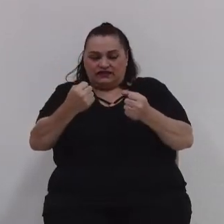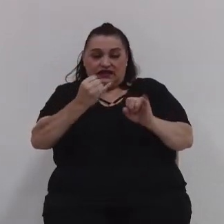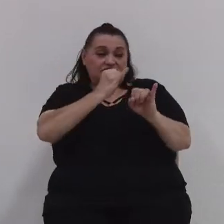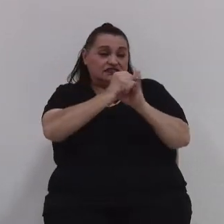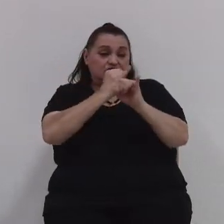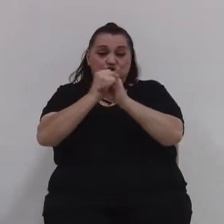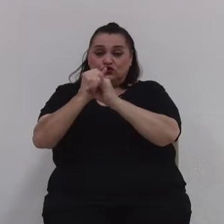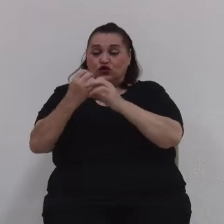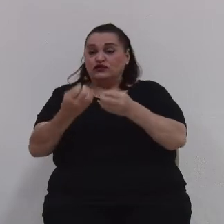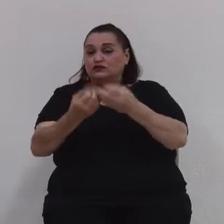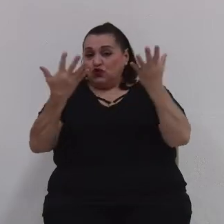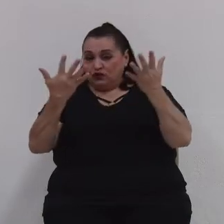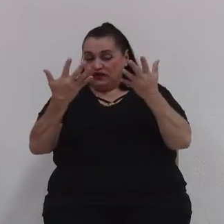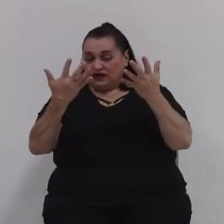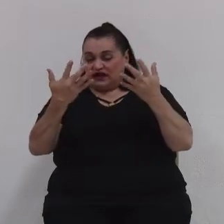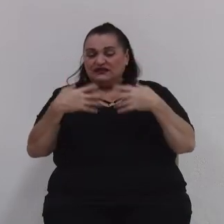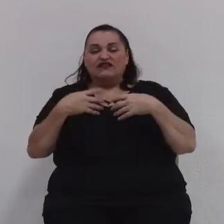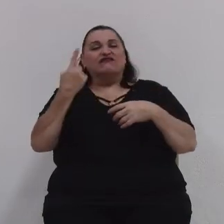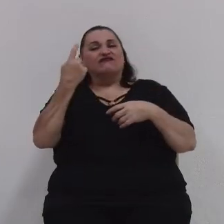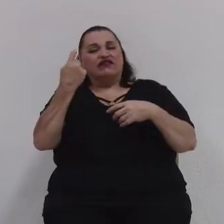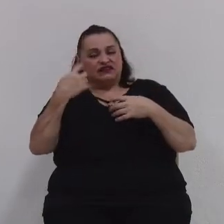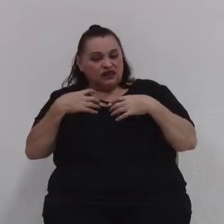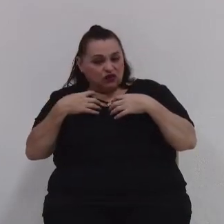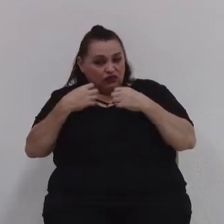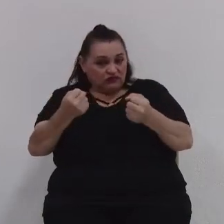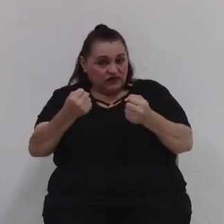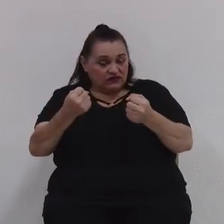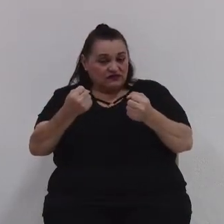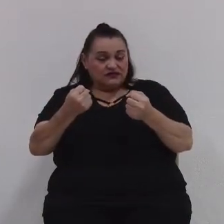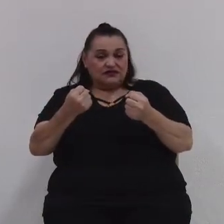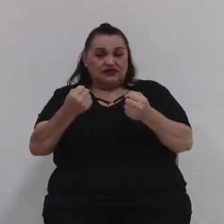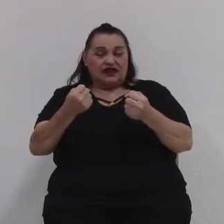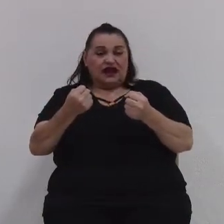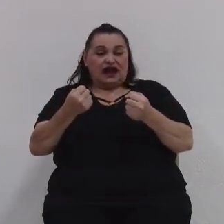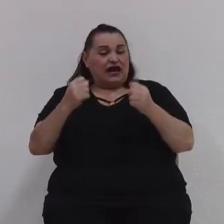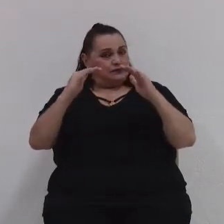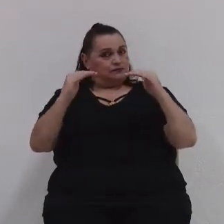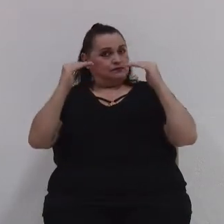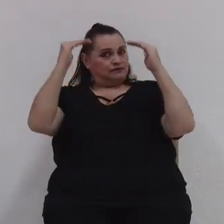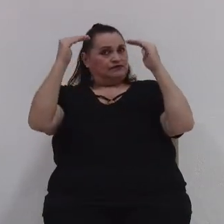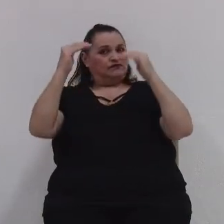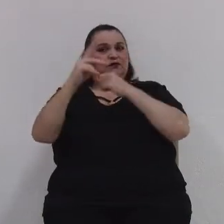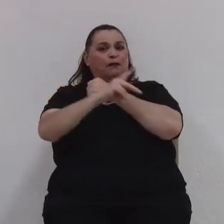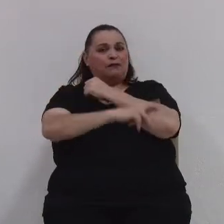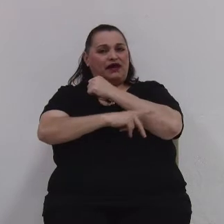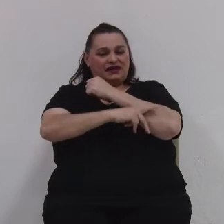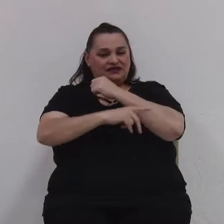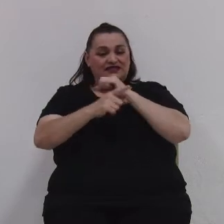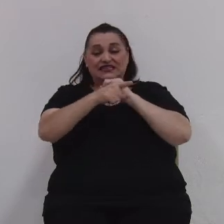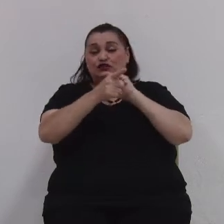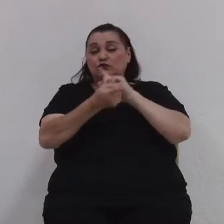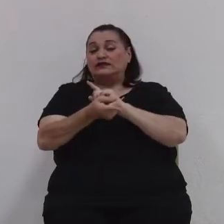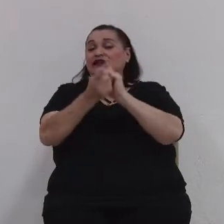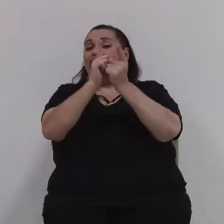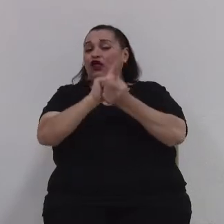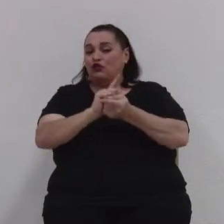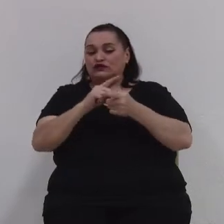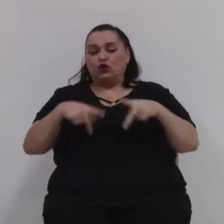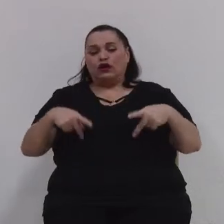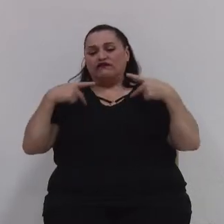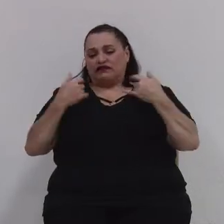públicas, una enorme desconfianza hacia las élites en los países, que termina traduciéndose en lo que estamos